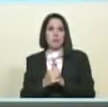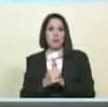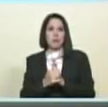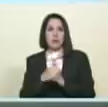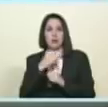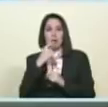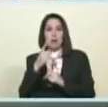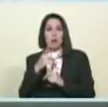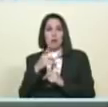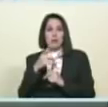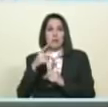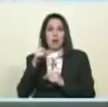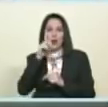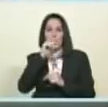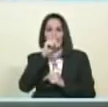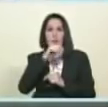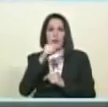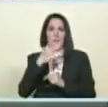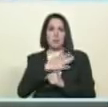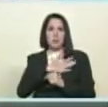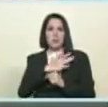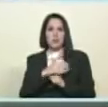Lo dicen los pájaros por mí.